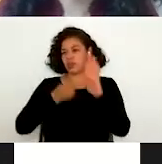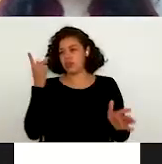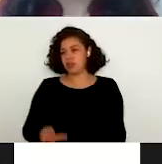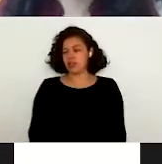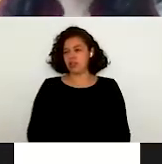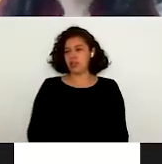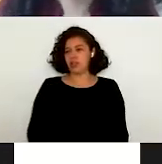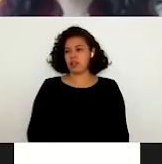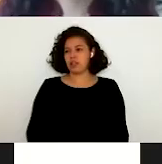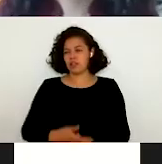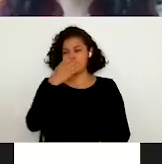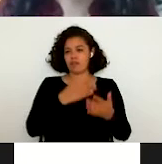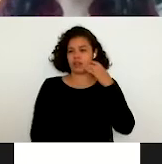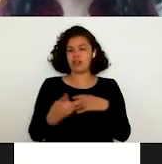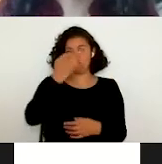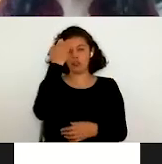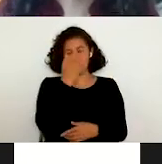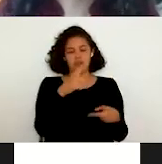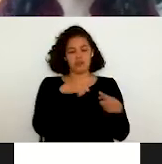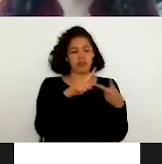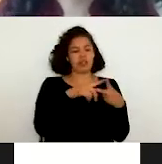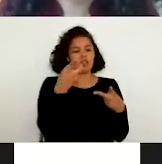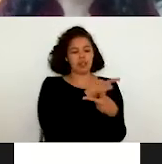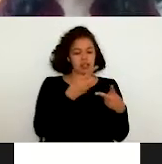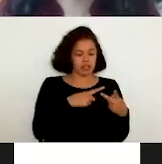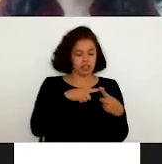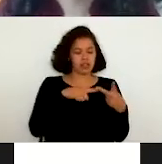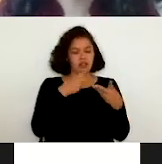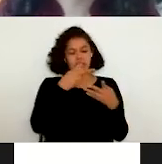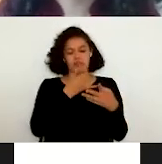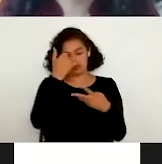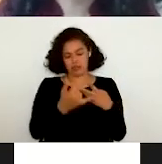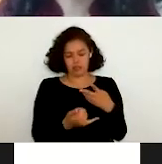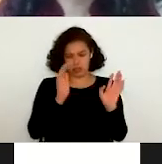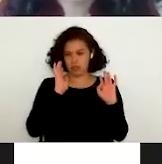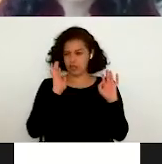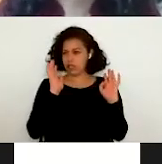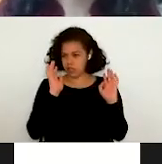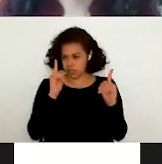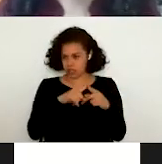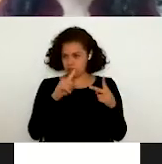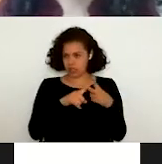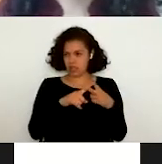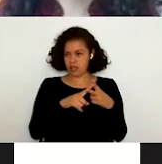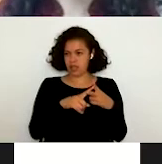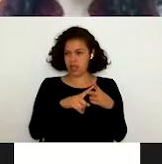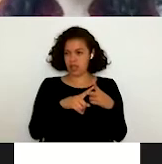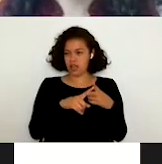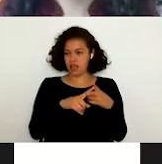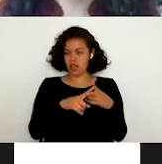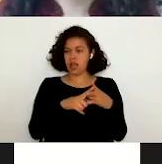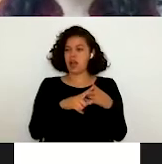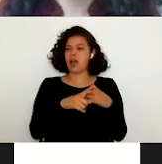faltan 2 etapas, ¿no? Ya vimos la etapa del diseño de los proyectos, ¿no? ¿Qué es lo que debe de contener? Y ahora vamos a